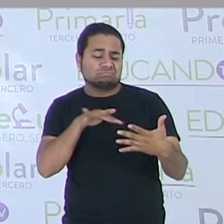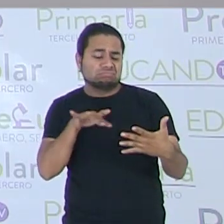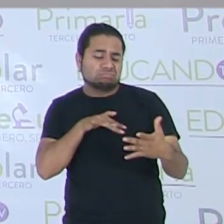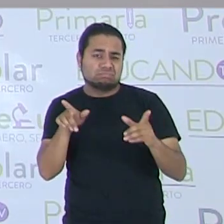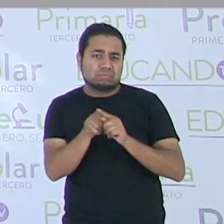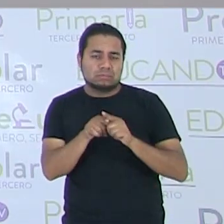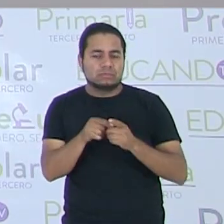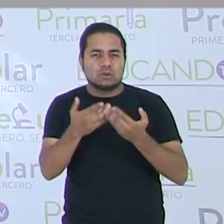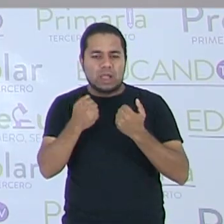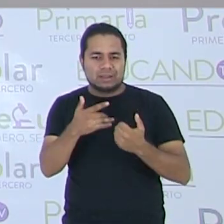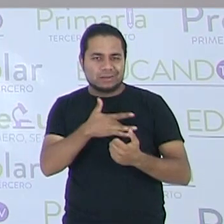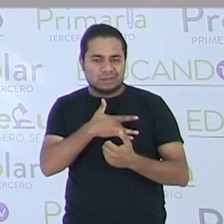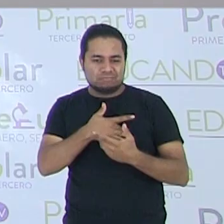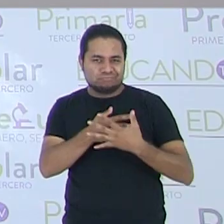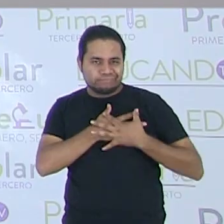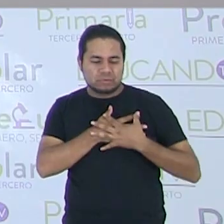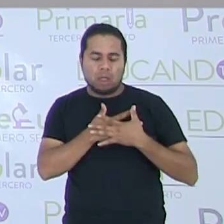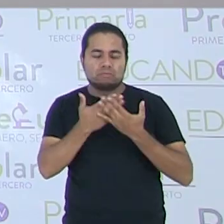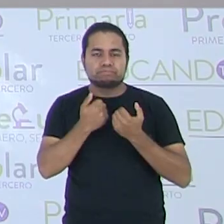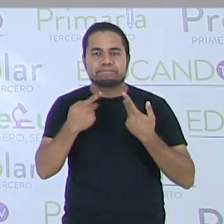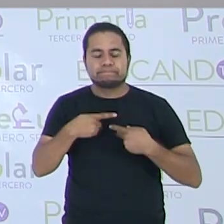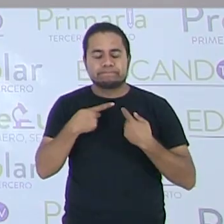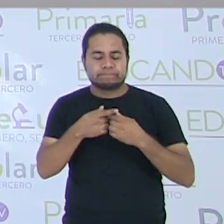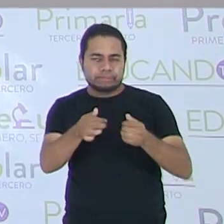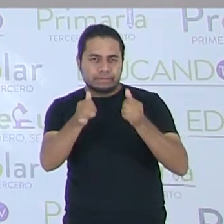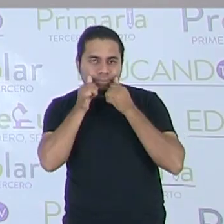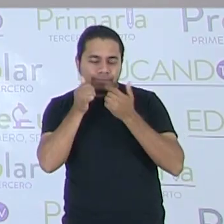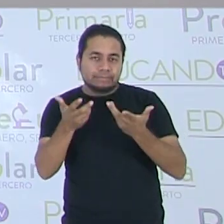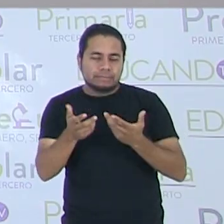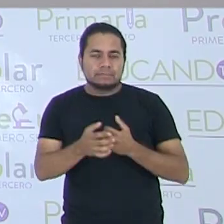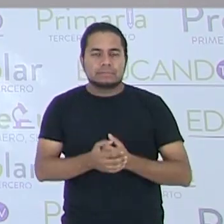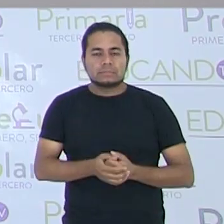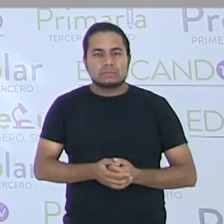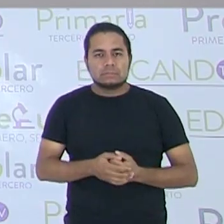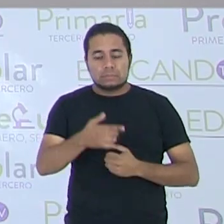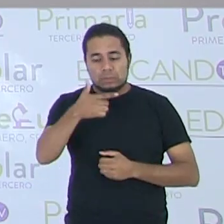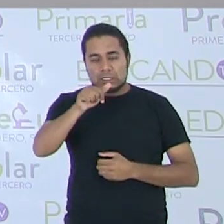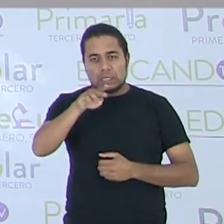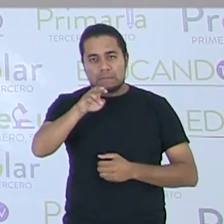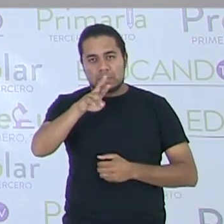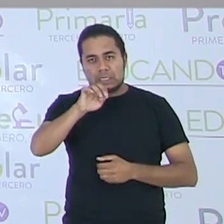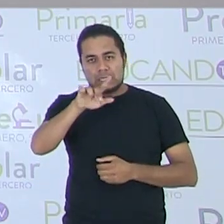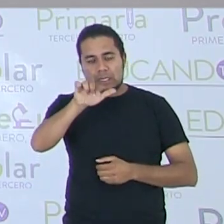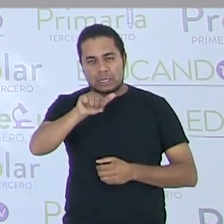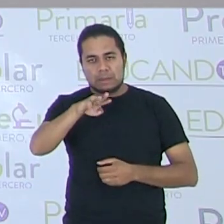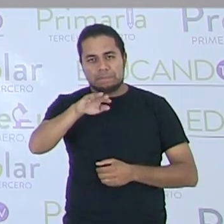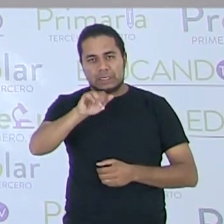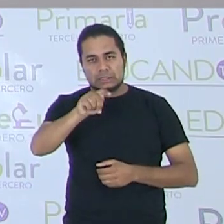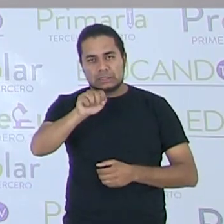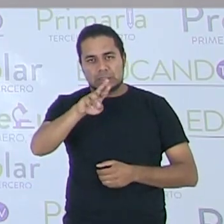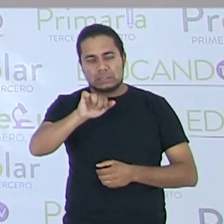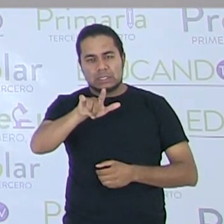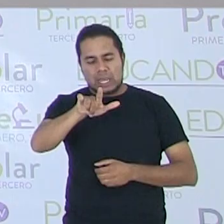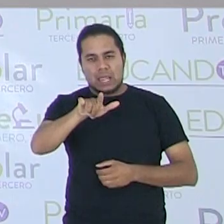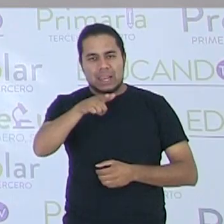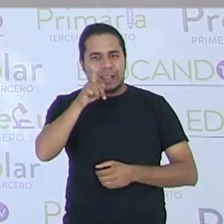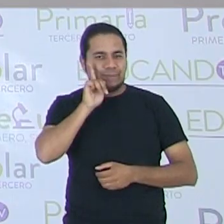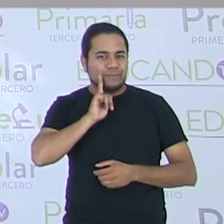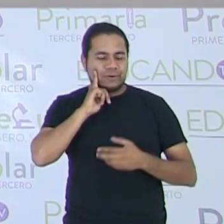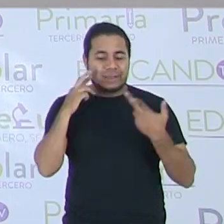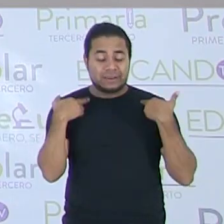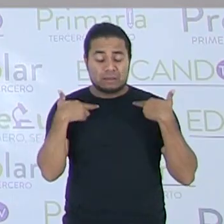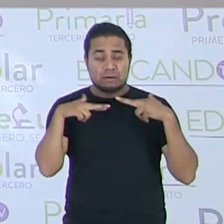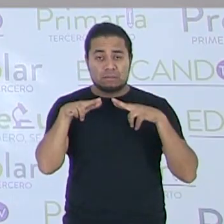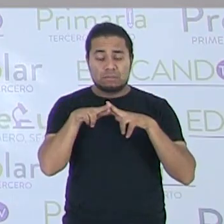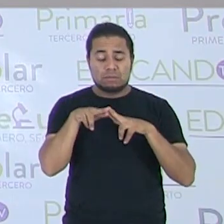al corazón de las personas que nos están escuchando. Gabriela Mistral fue, como les decía hace un